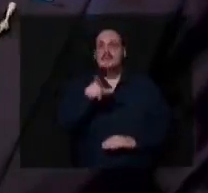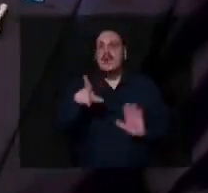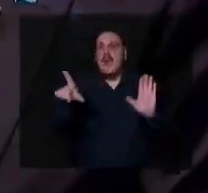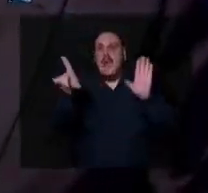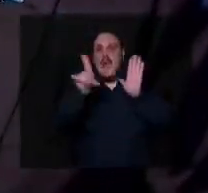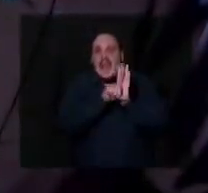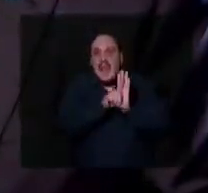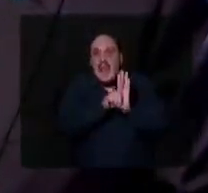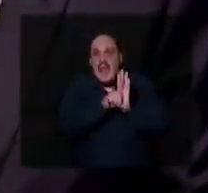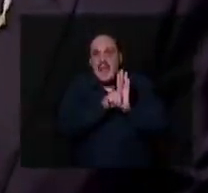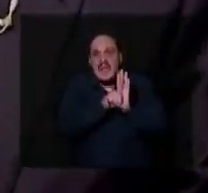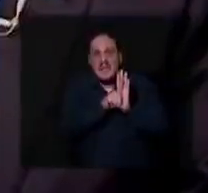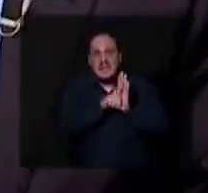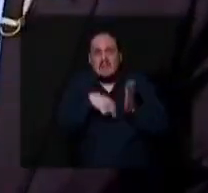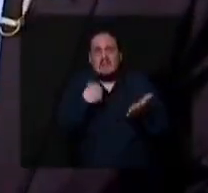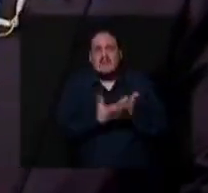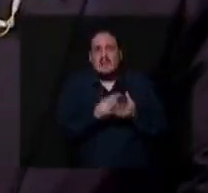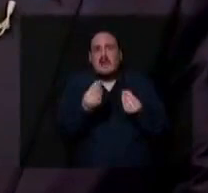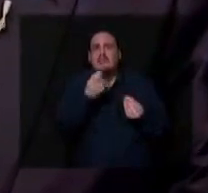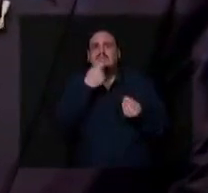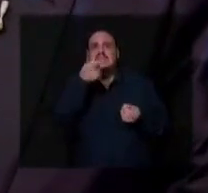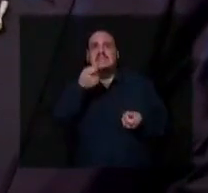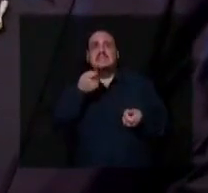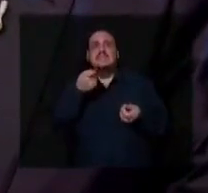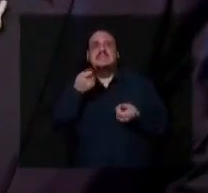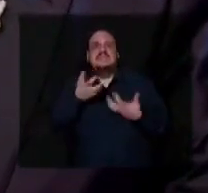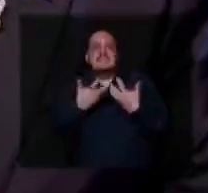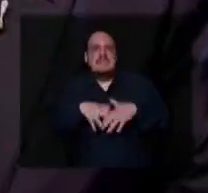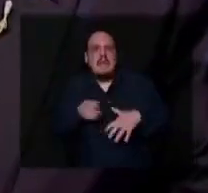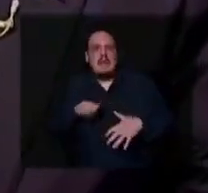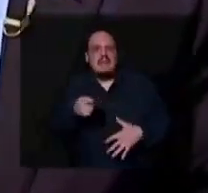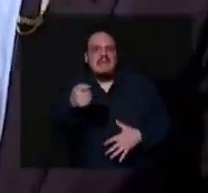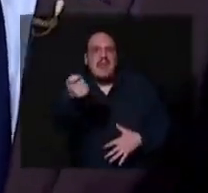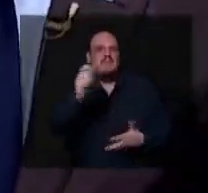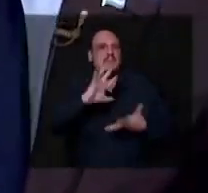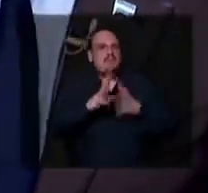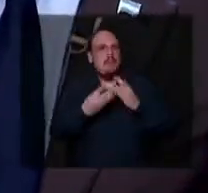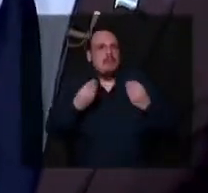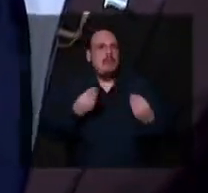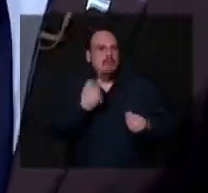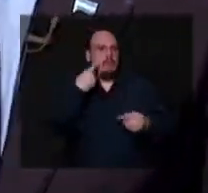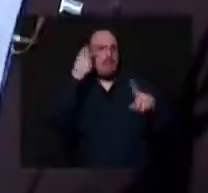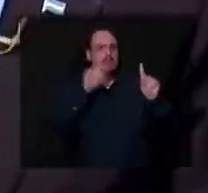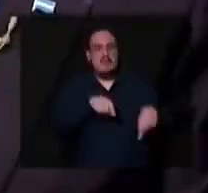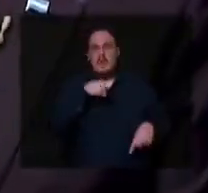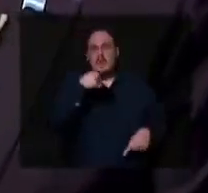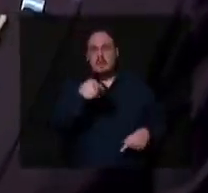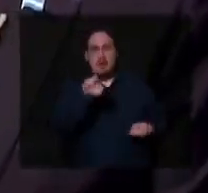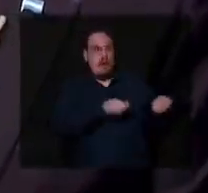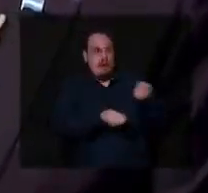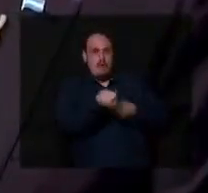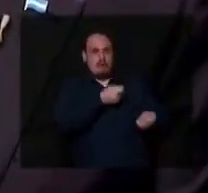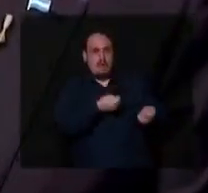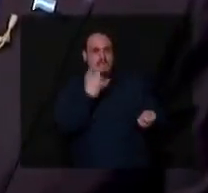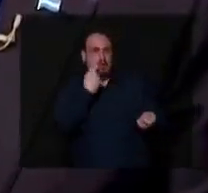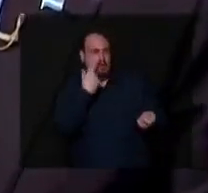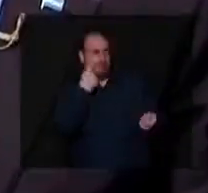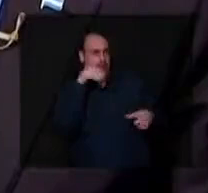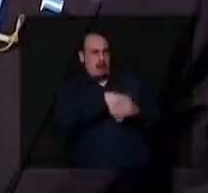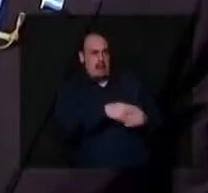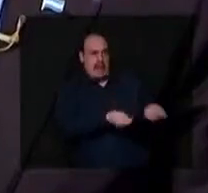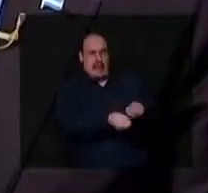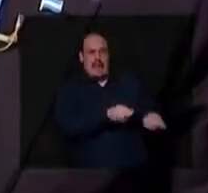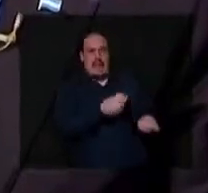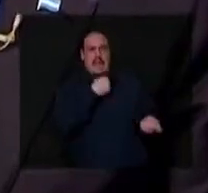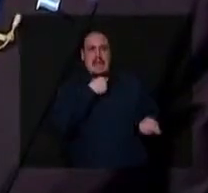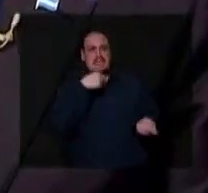no es una es una barbaridad es una barbaridad es inviable lo que plantea este Miley y está Aparte con un